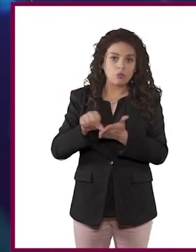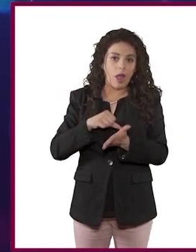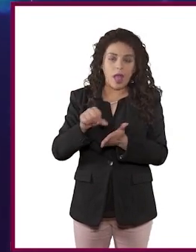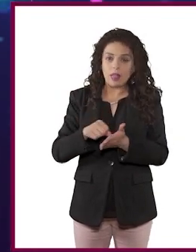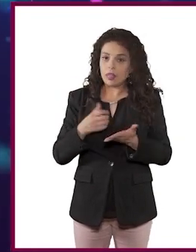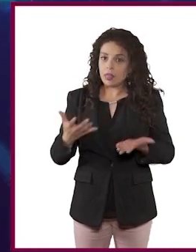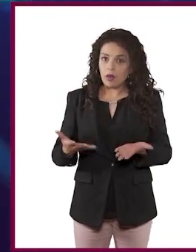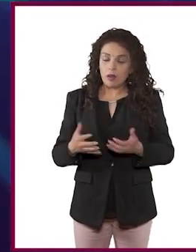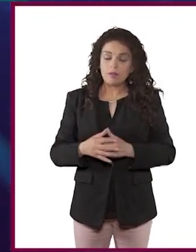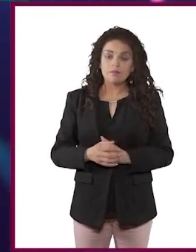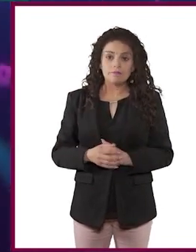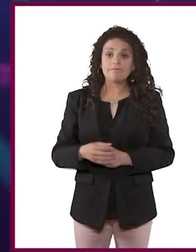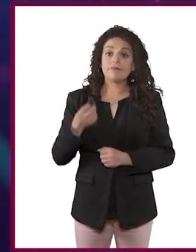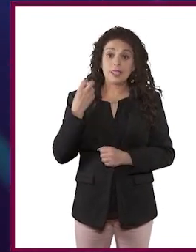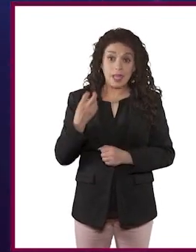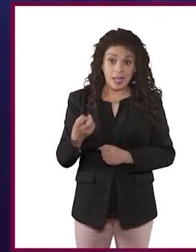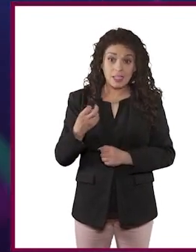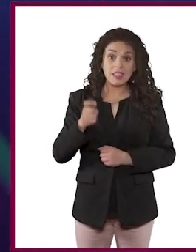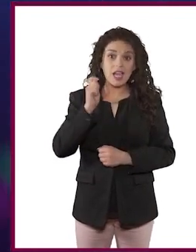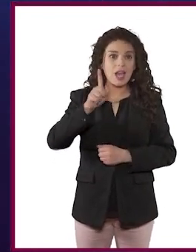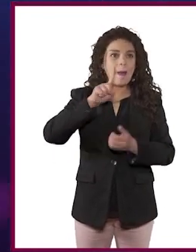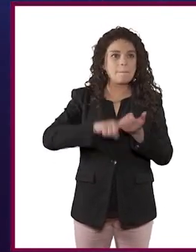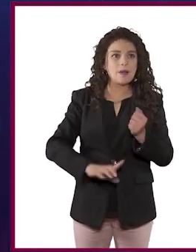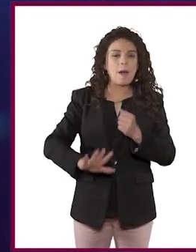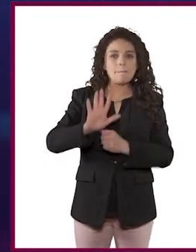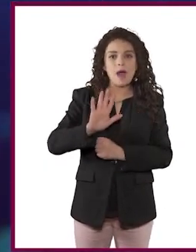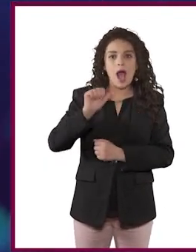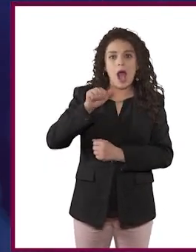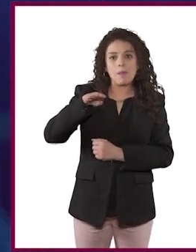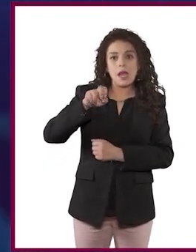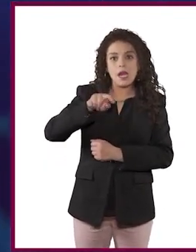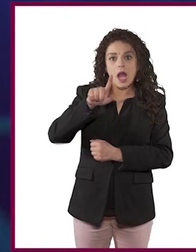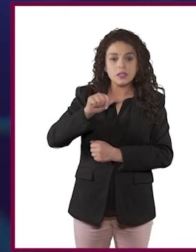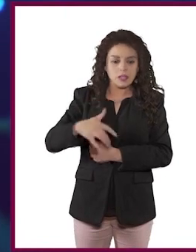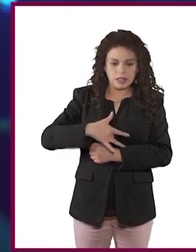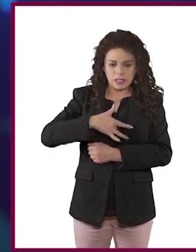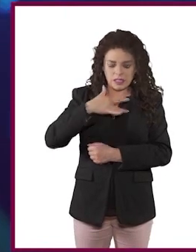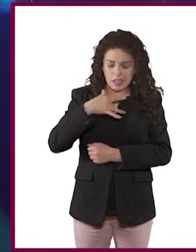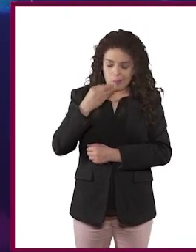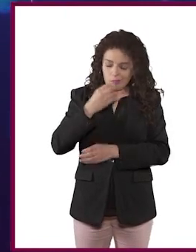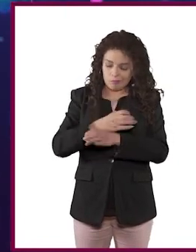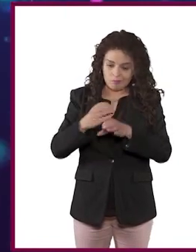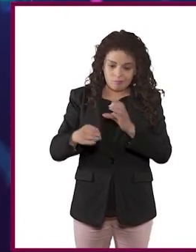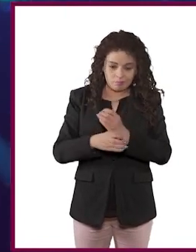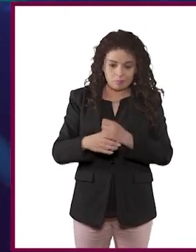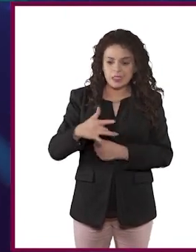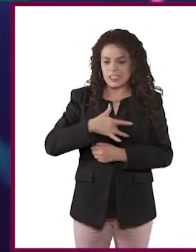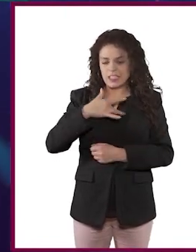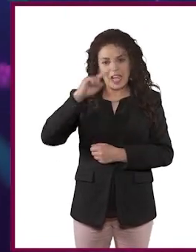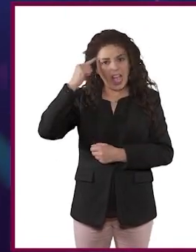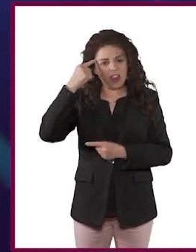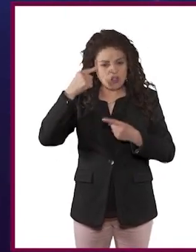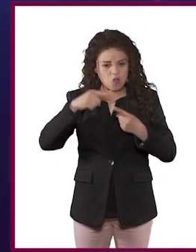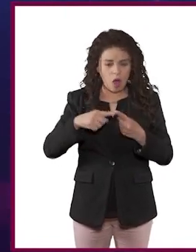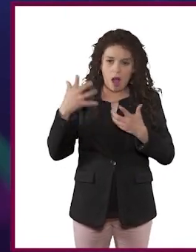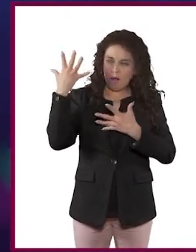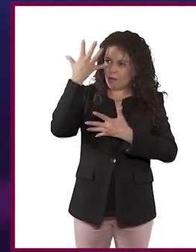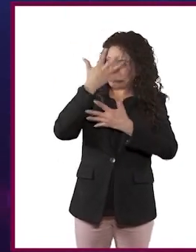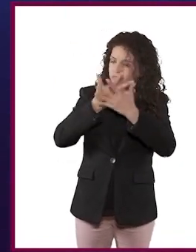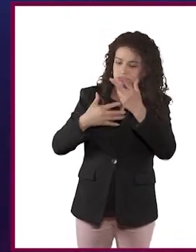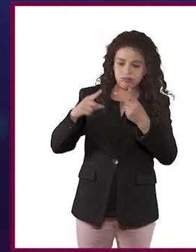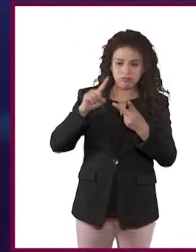Entonces, esta situación de amenaza hace que tengamos muchos sentimientos. Sentimos enojo,